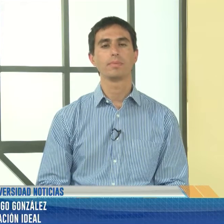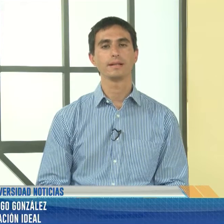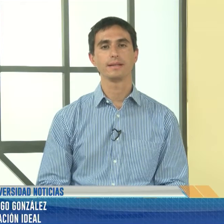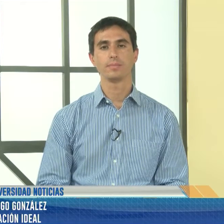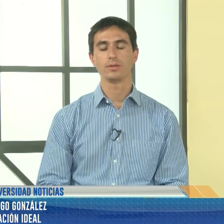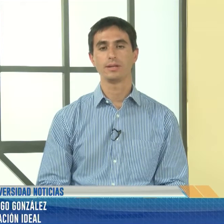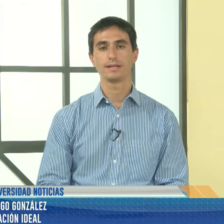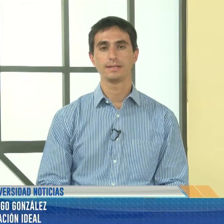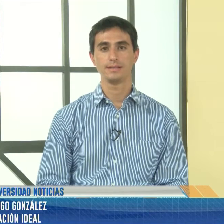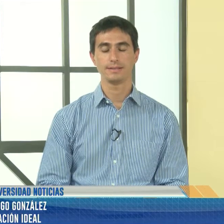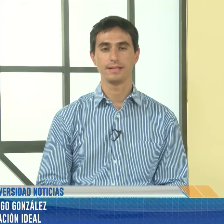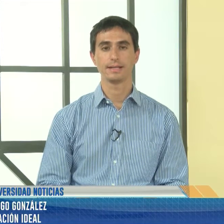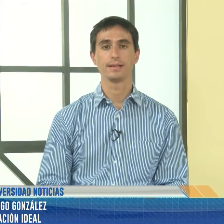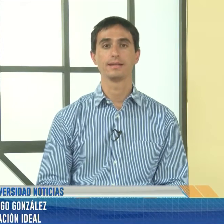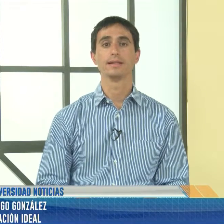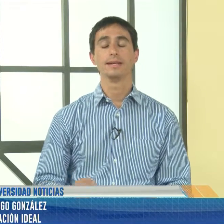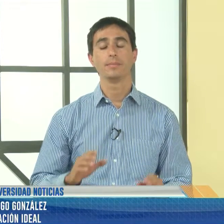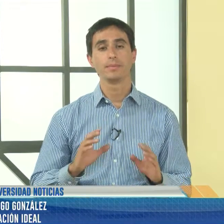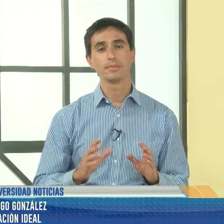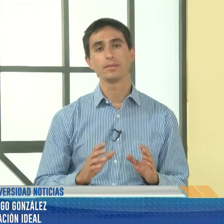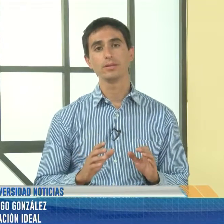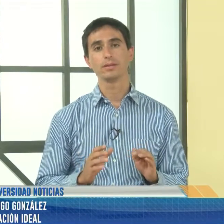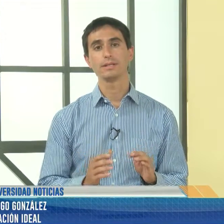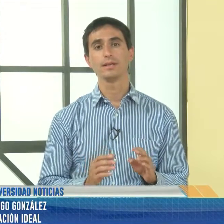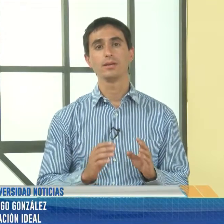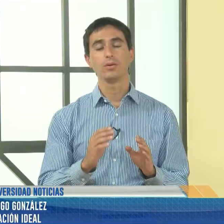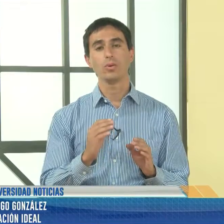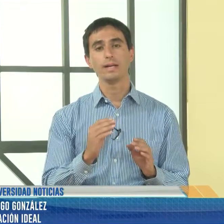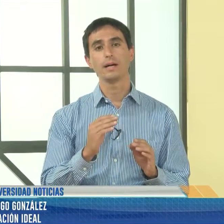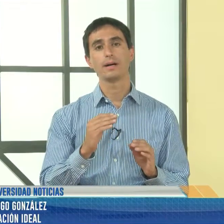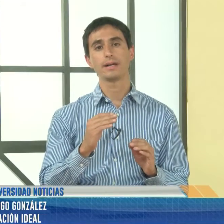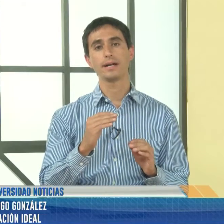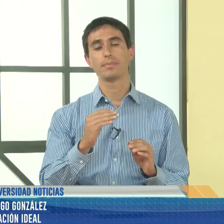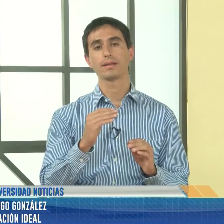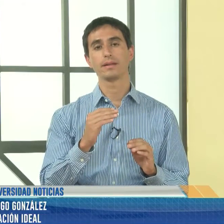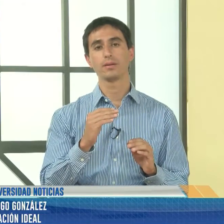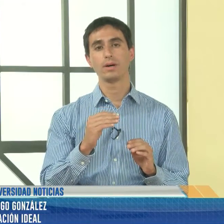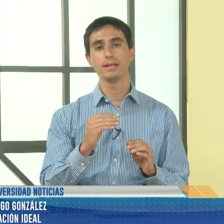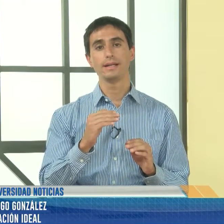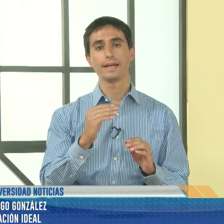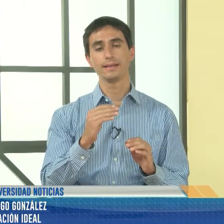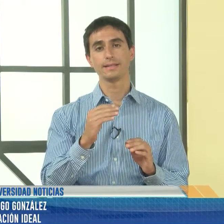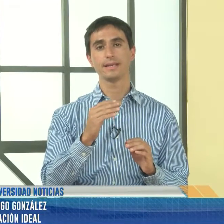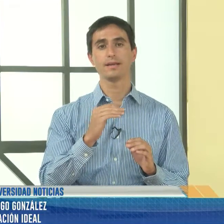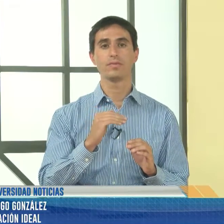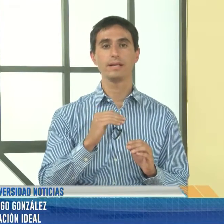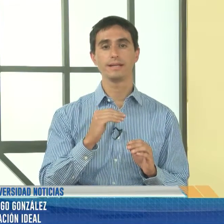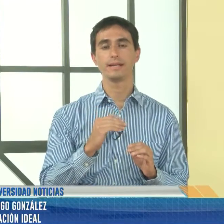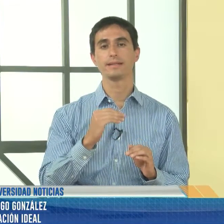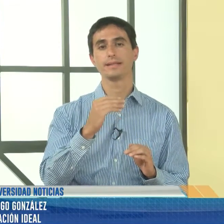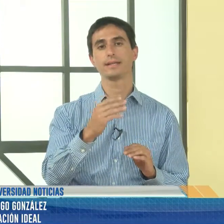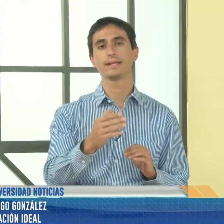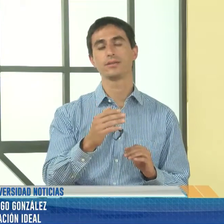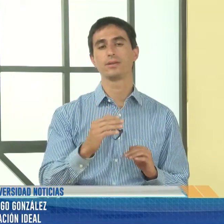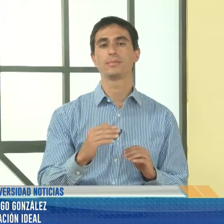cómo impacta el impuesto a las ganancias en la gente. El primer momento es cuál es la barra a partir del cual gente se queda fuera y